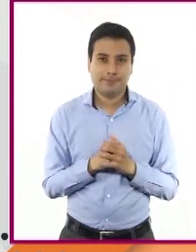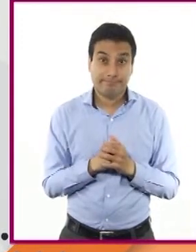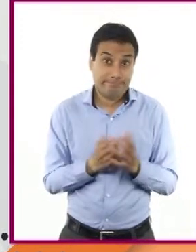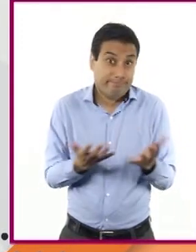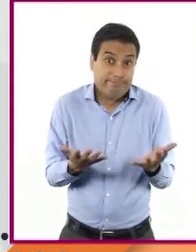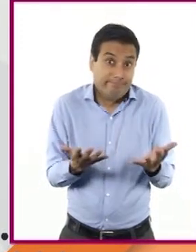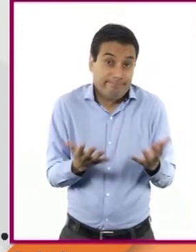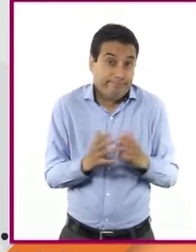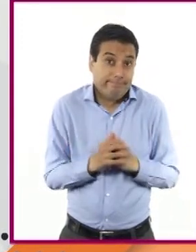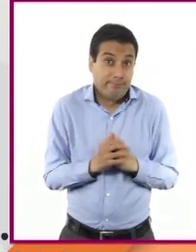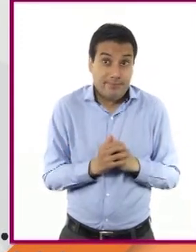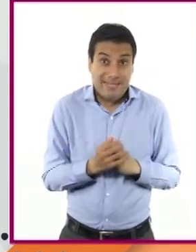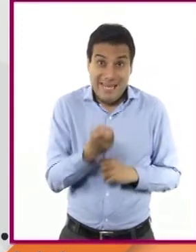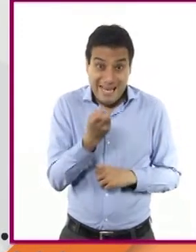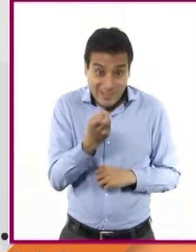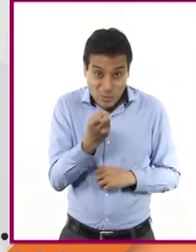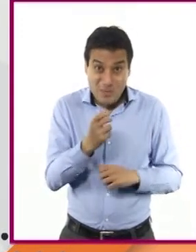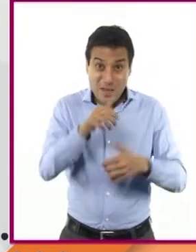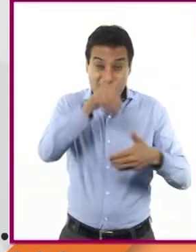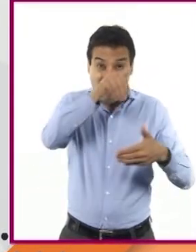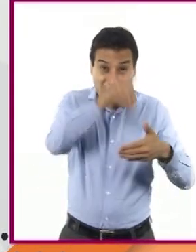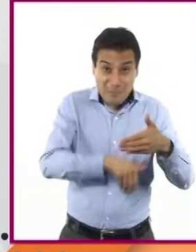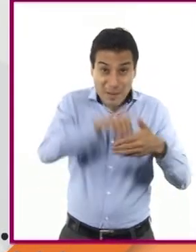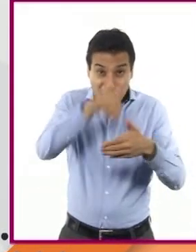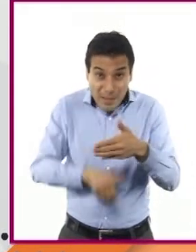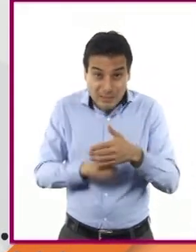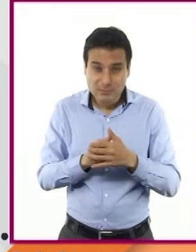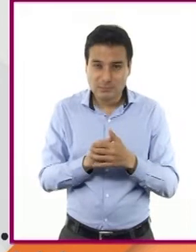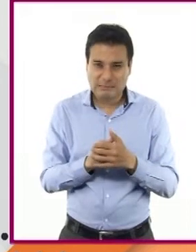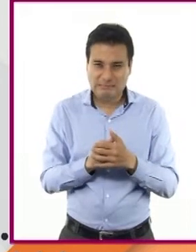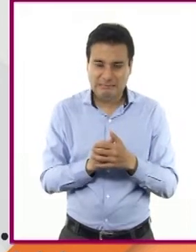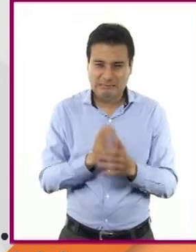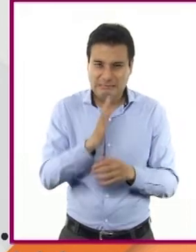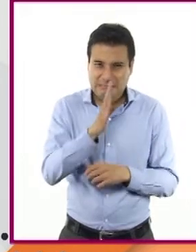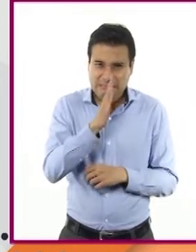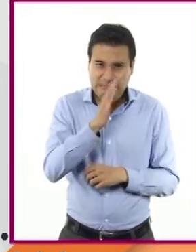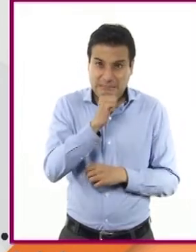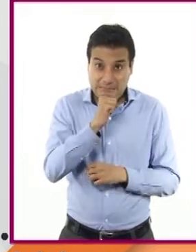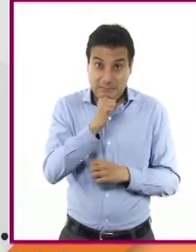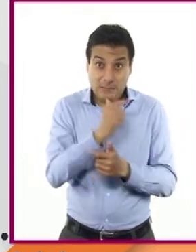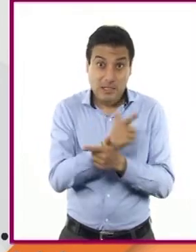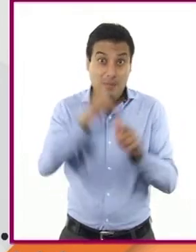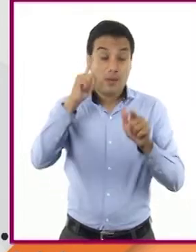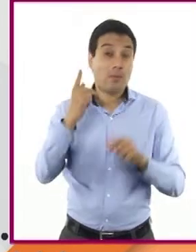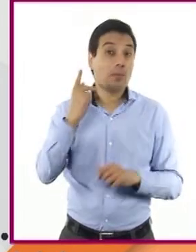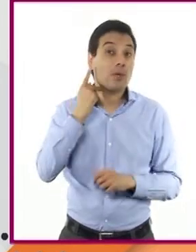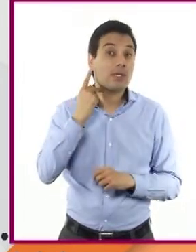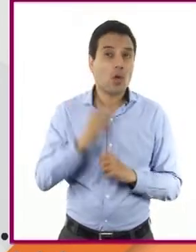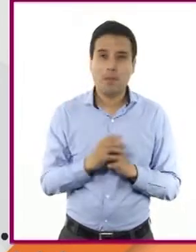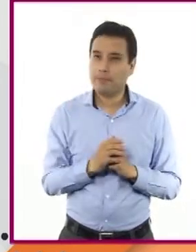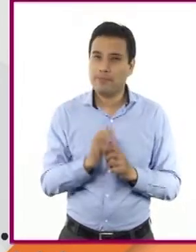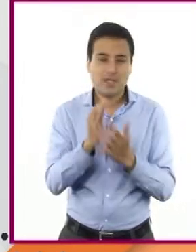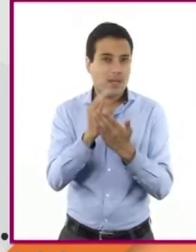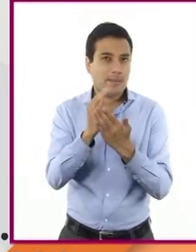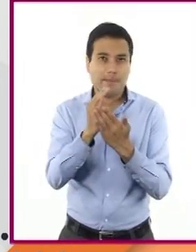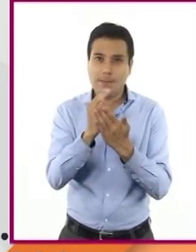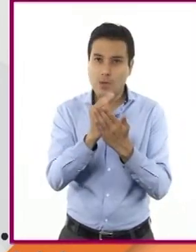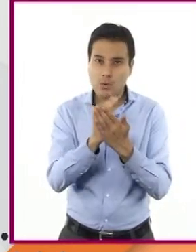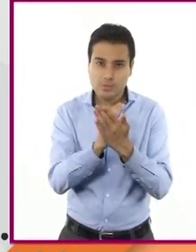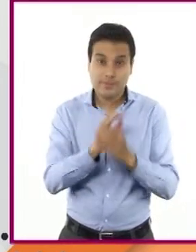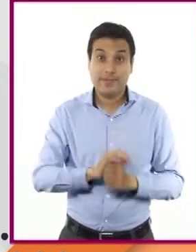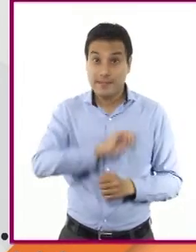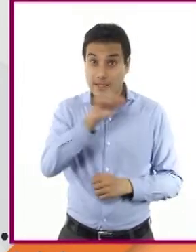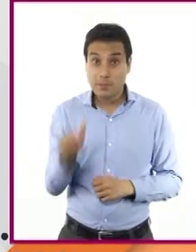definitiva, esta era de las catástrofes conoció un claro retroceso del liberalismo político, que se aceleró notablemente cuando Adolf